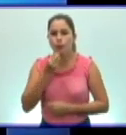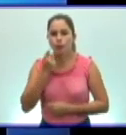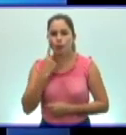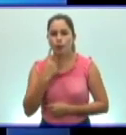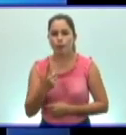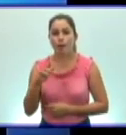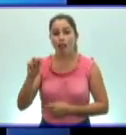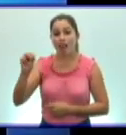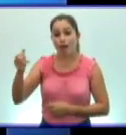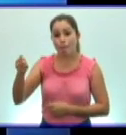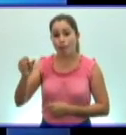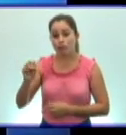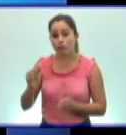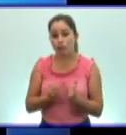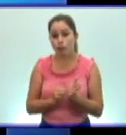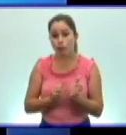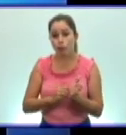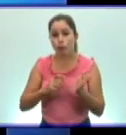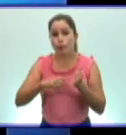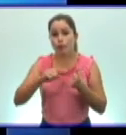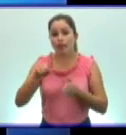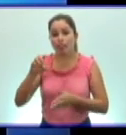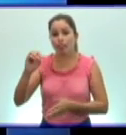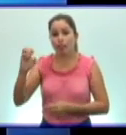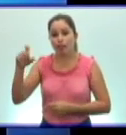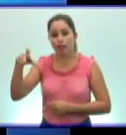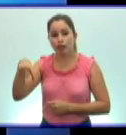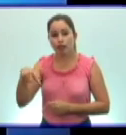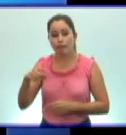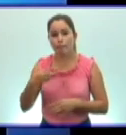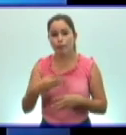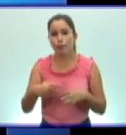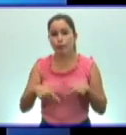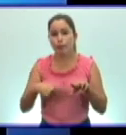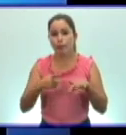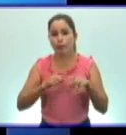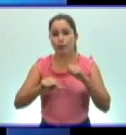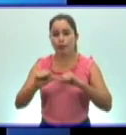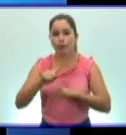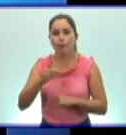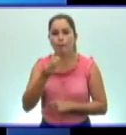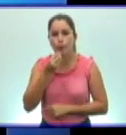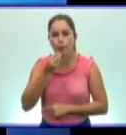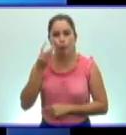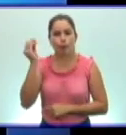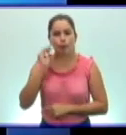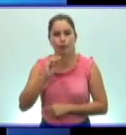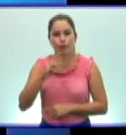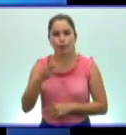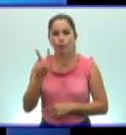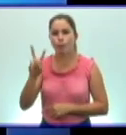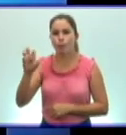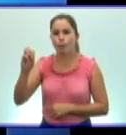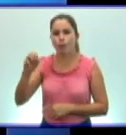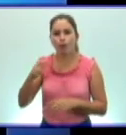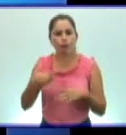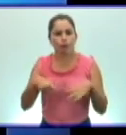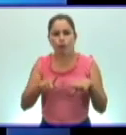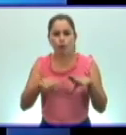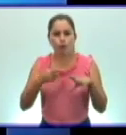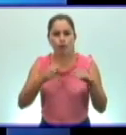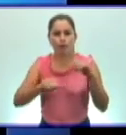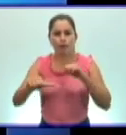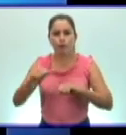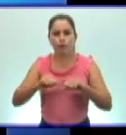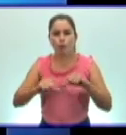por cada 100 gramos de disolución y también podemos conocer en un volumen determinado de una disolución, pues